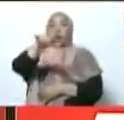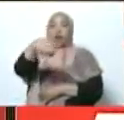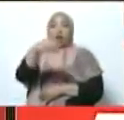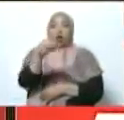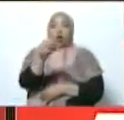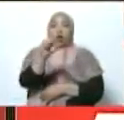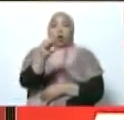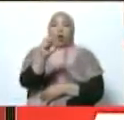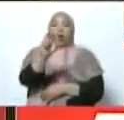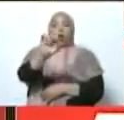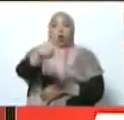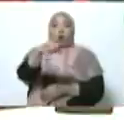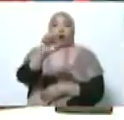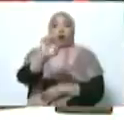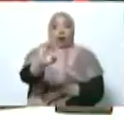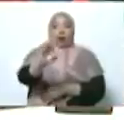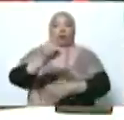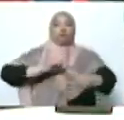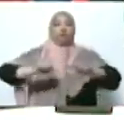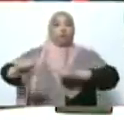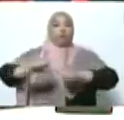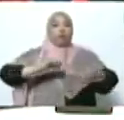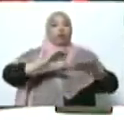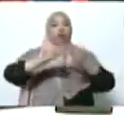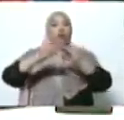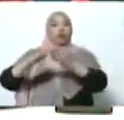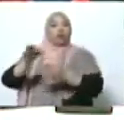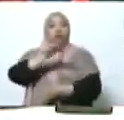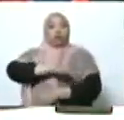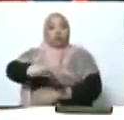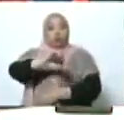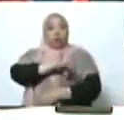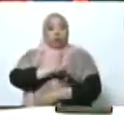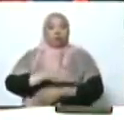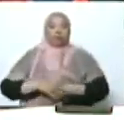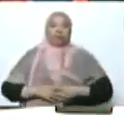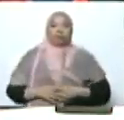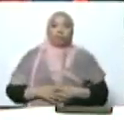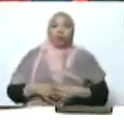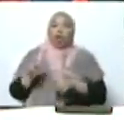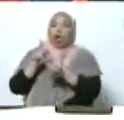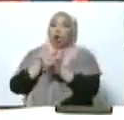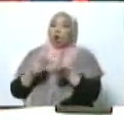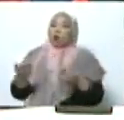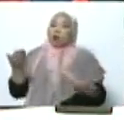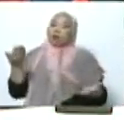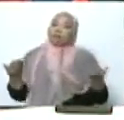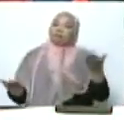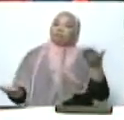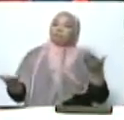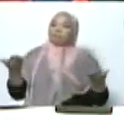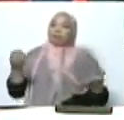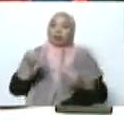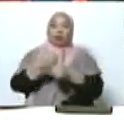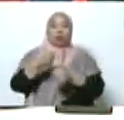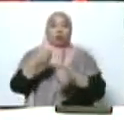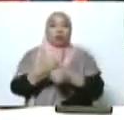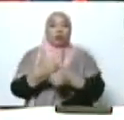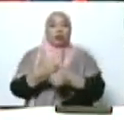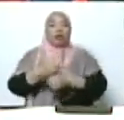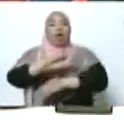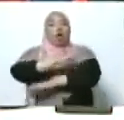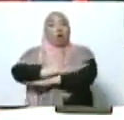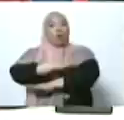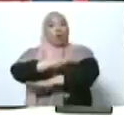Comunas y movimientos sociales. En disciplina y ética revolucionaria, la vicepresidencia de disciplina y